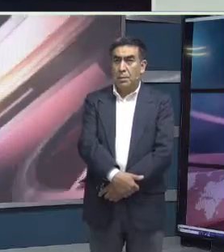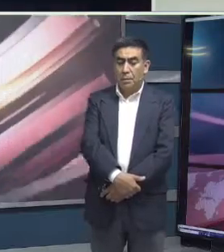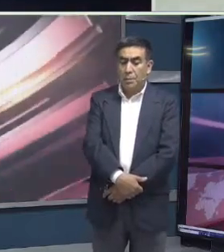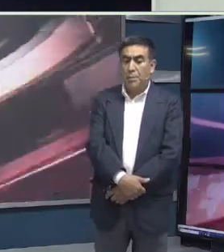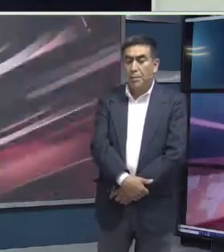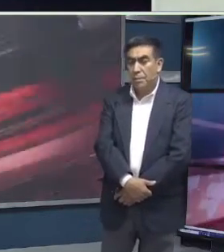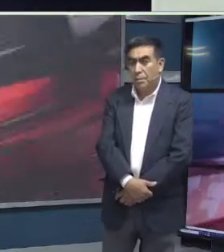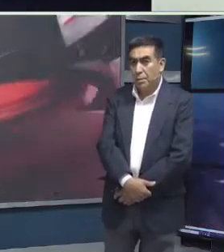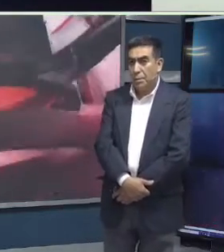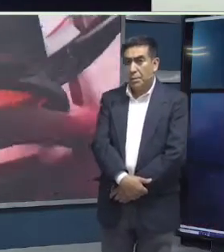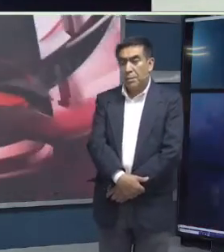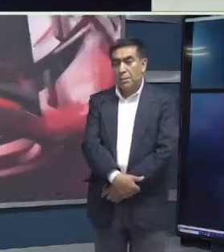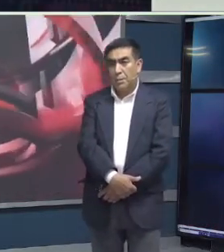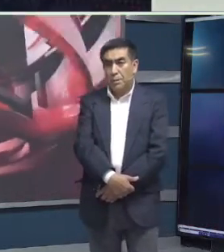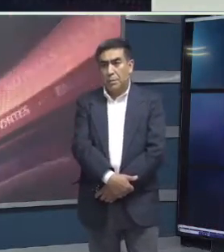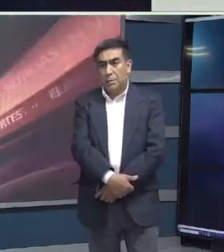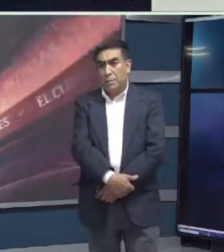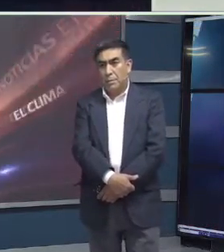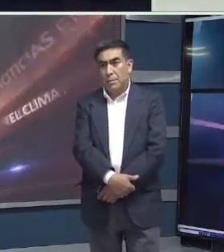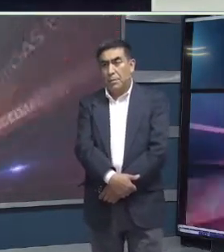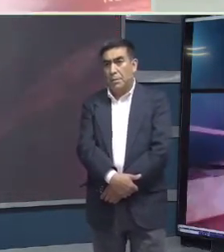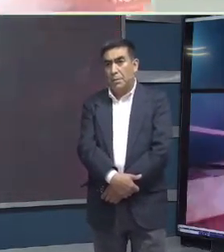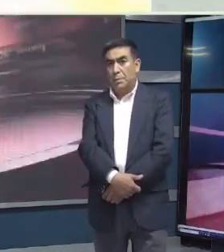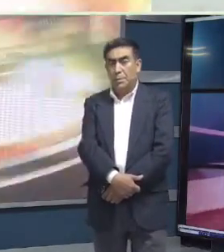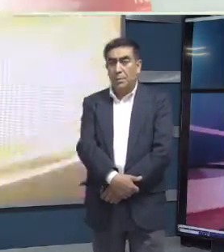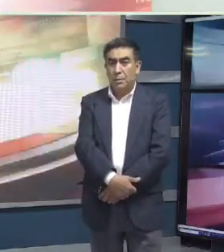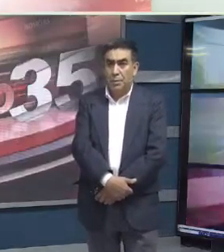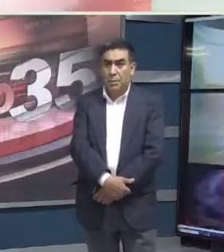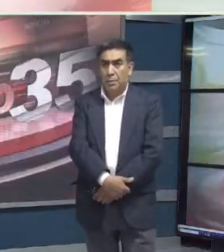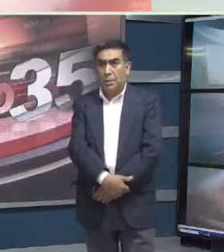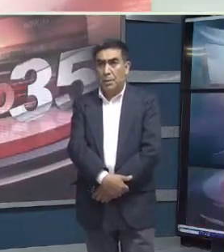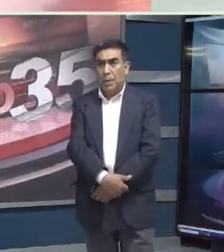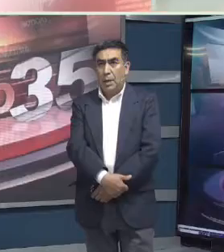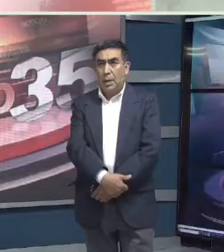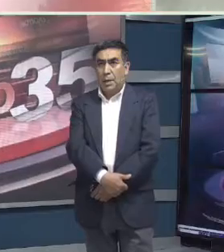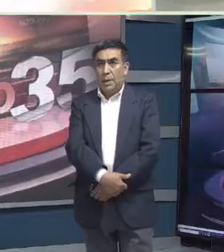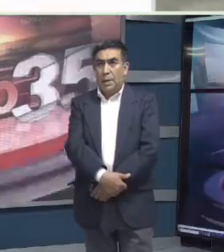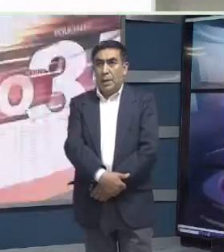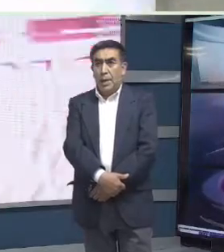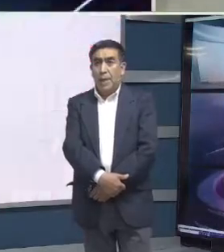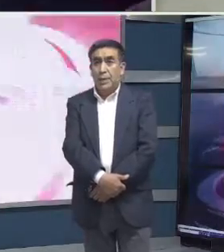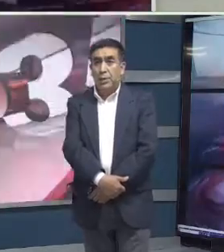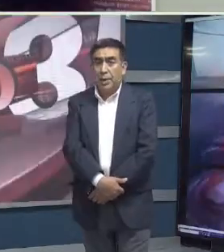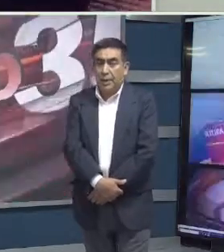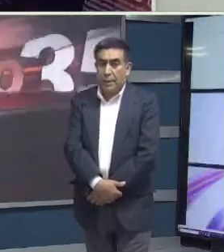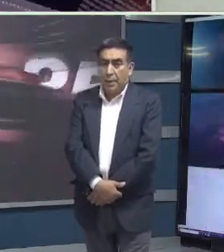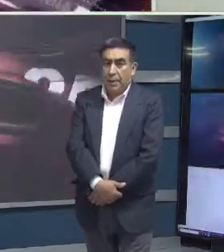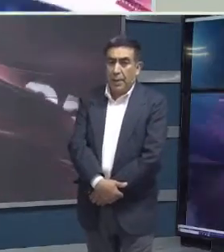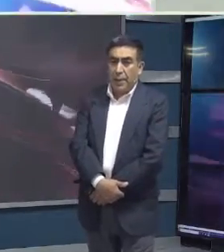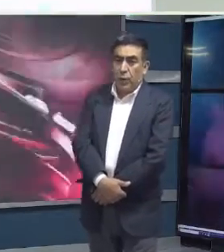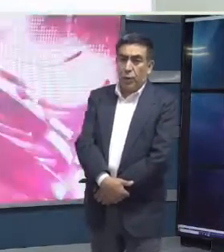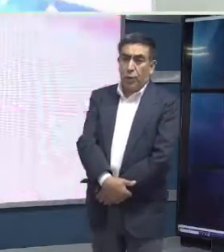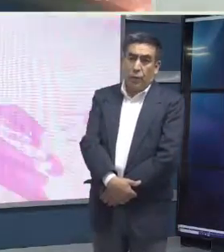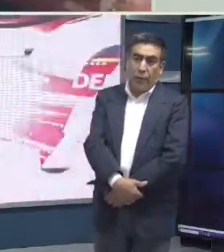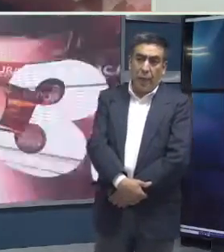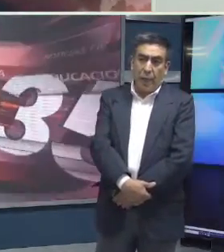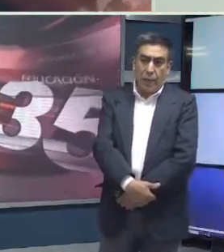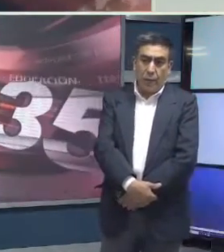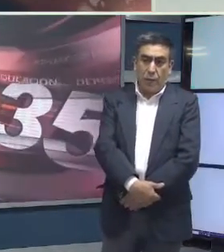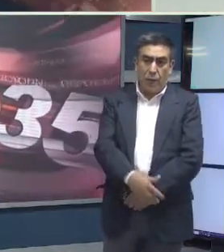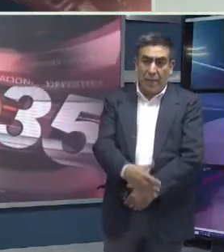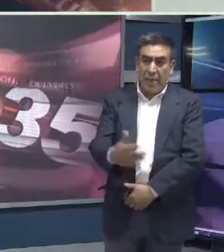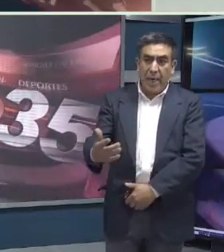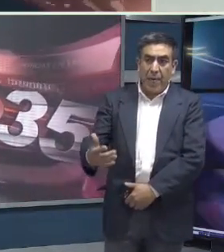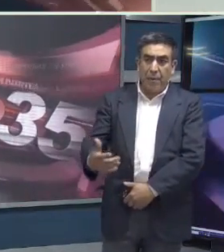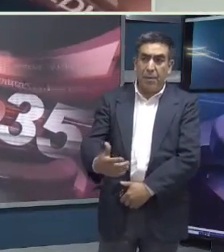esto tenemos que salir todos juntos y unidos y fortalecidos, sin duda. Bien. En el caso de que se habiliten las reuniones sociales